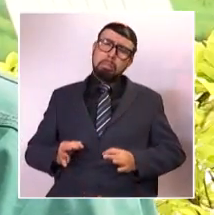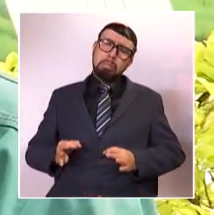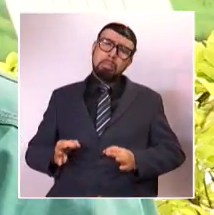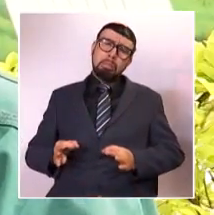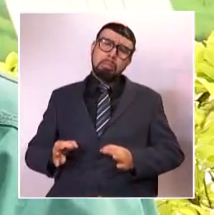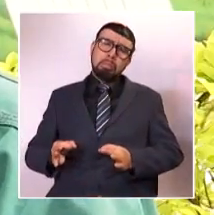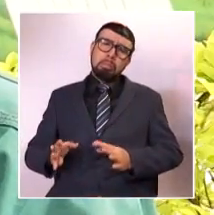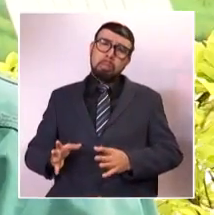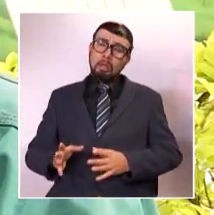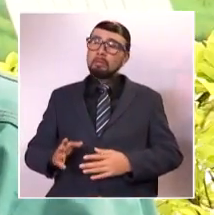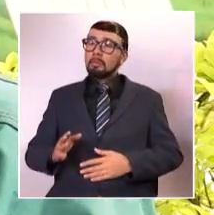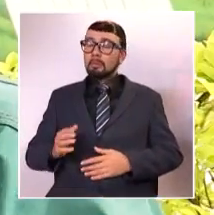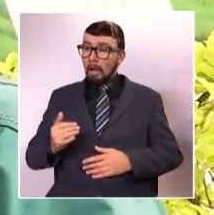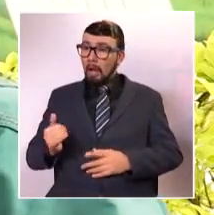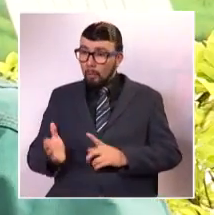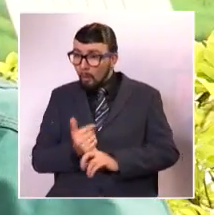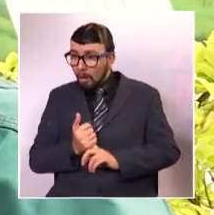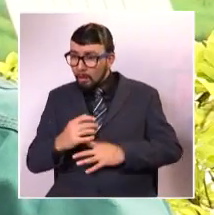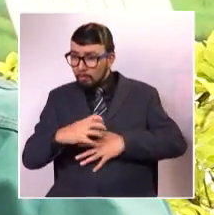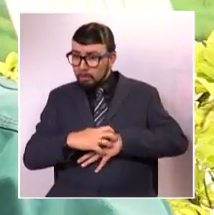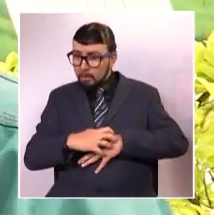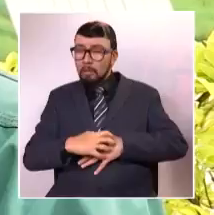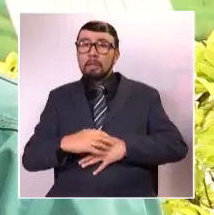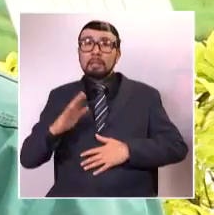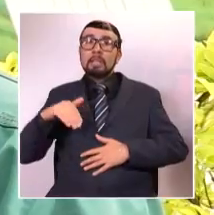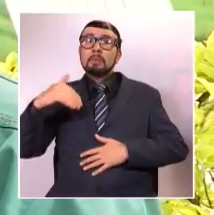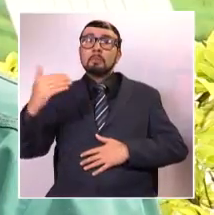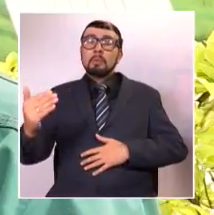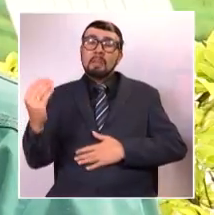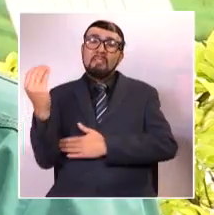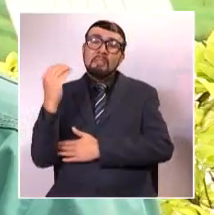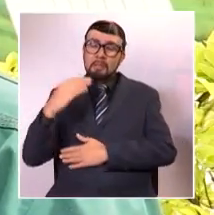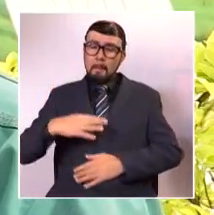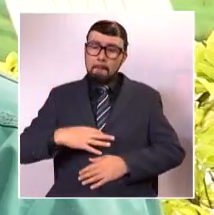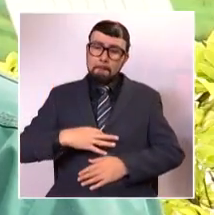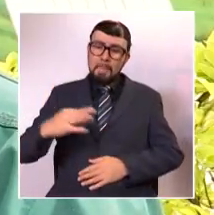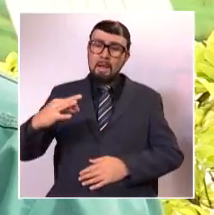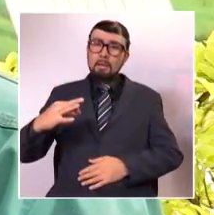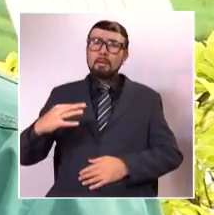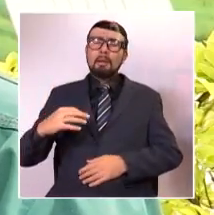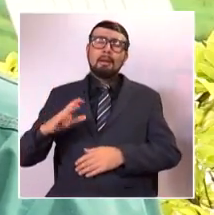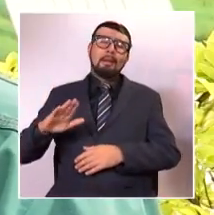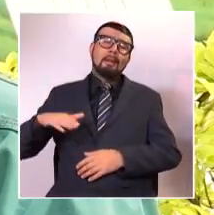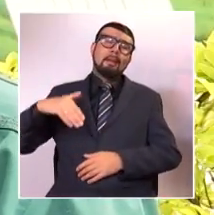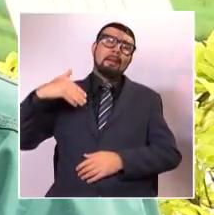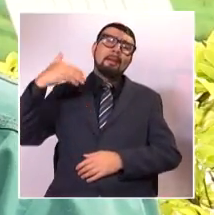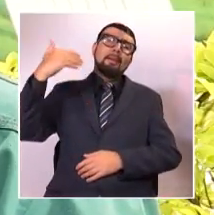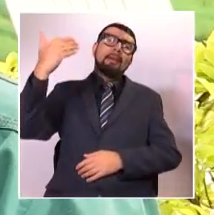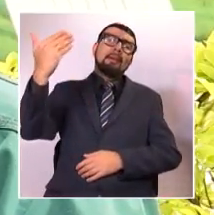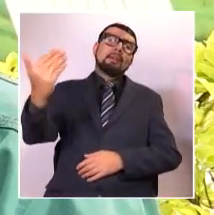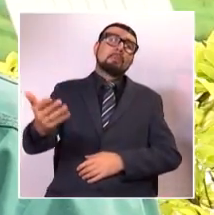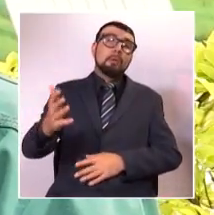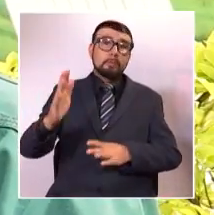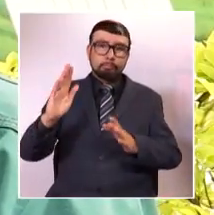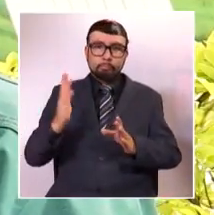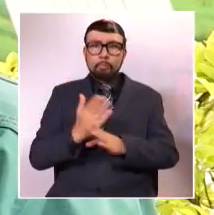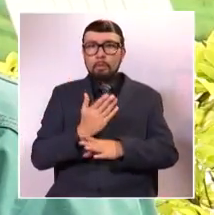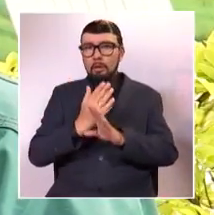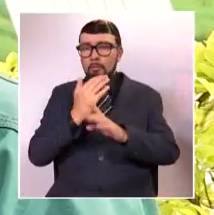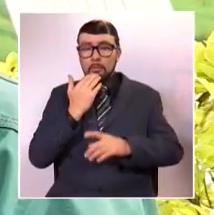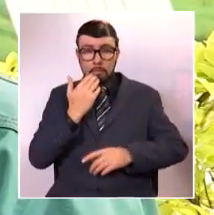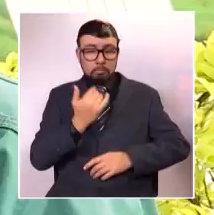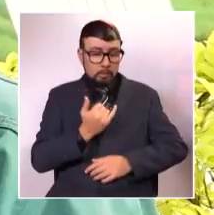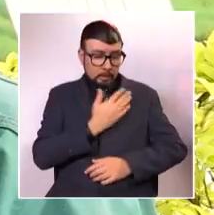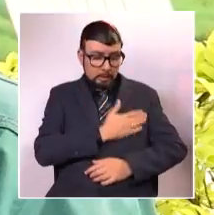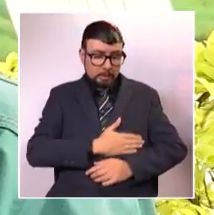muy lejana, y en este tiempo que transcurre ya, en el caso de estas masas que son muy invasivas, por ejemplo las de seno,